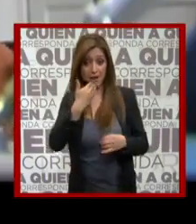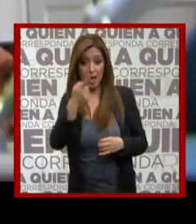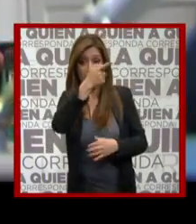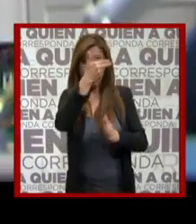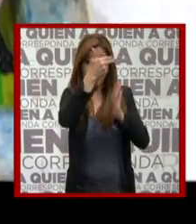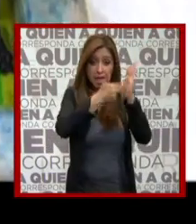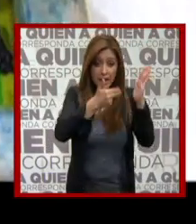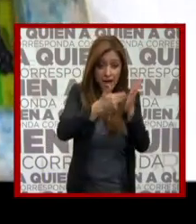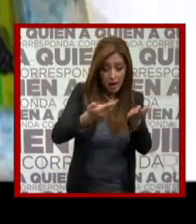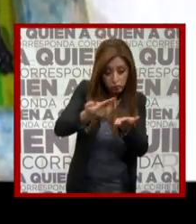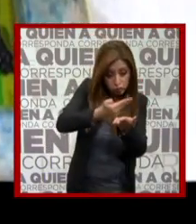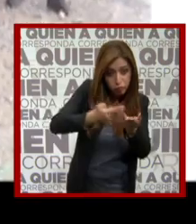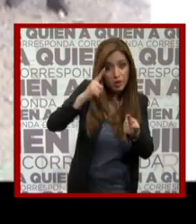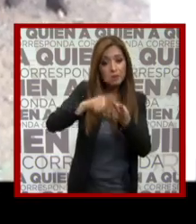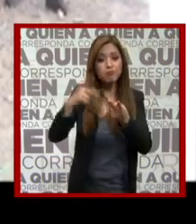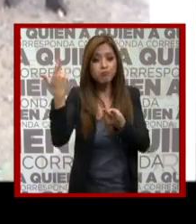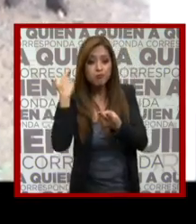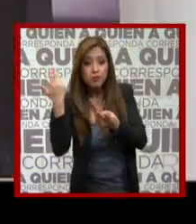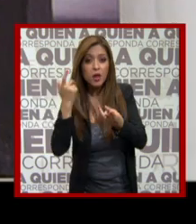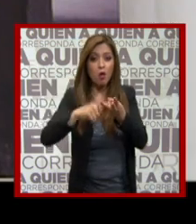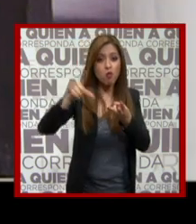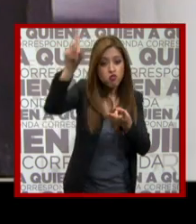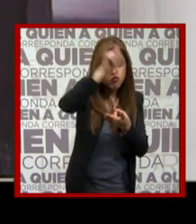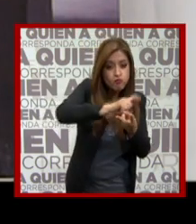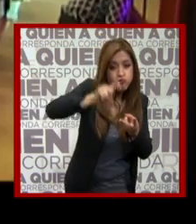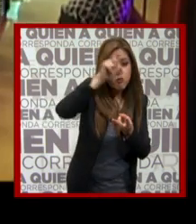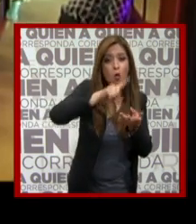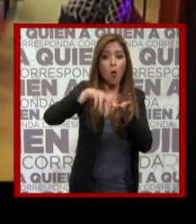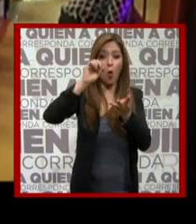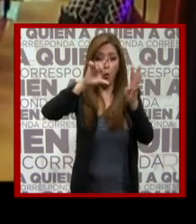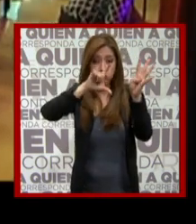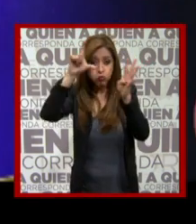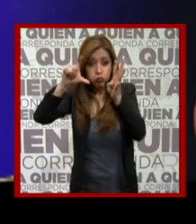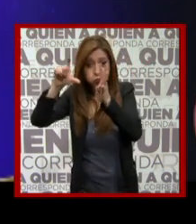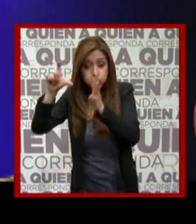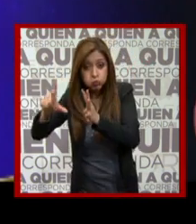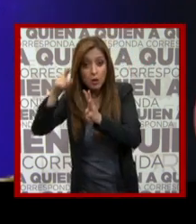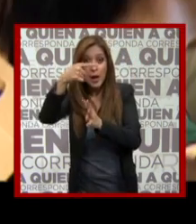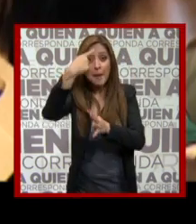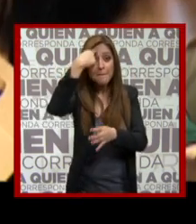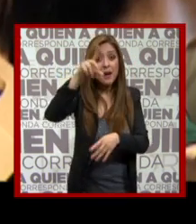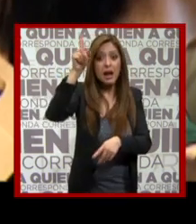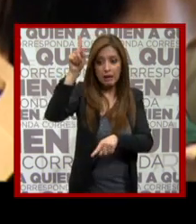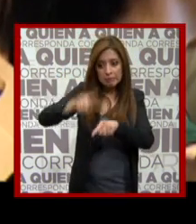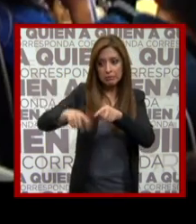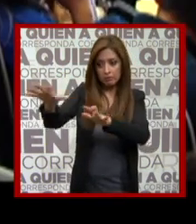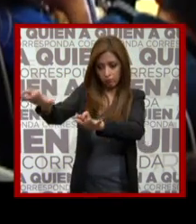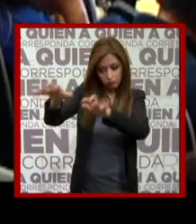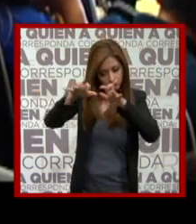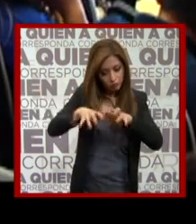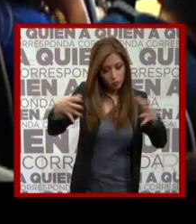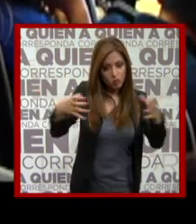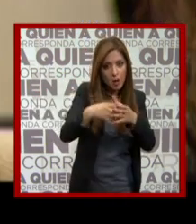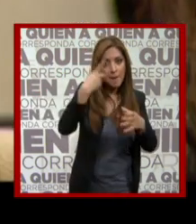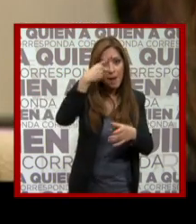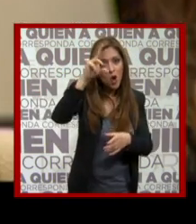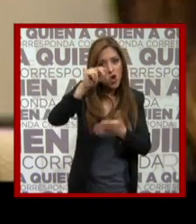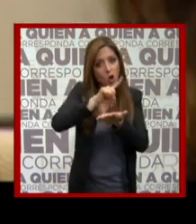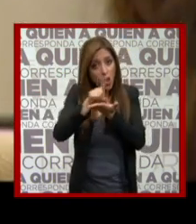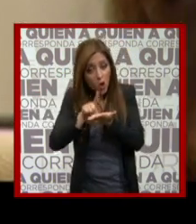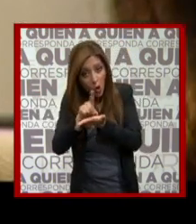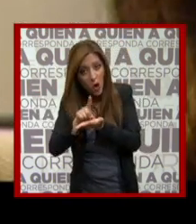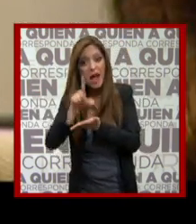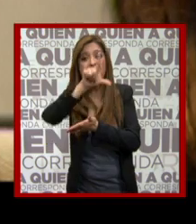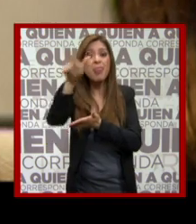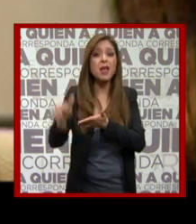como serigrafía, audio, graffiti o fotografía, es como se les atrae para evitar el consumo de drogas y la violencia que generan las